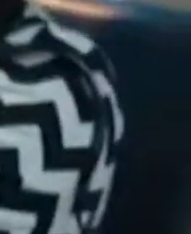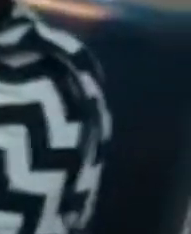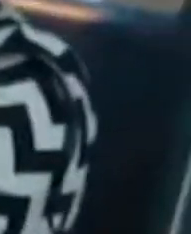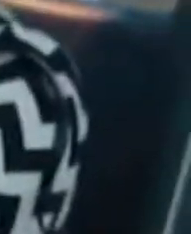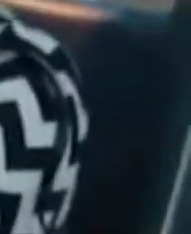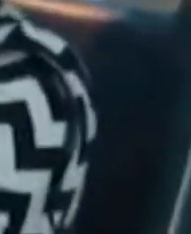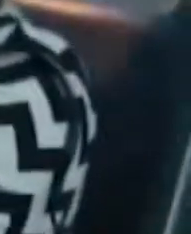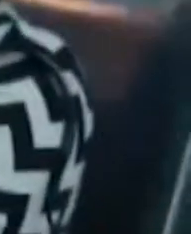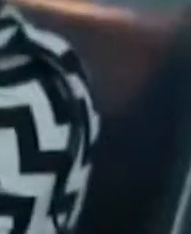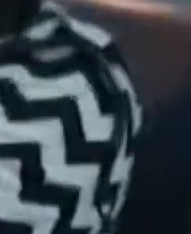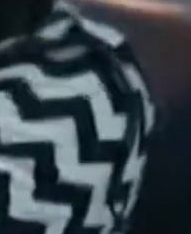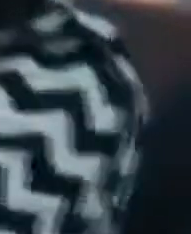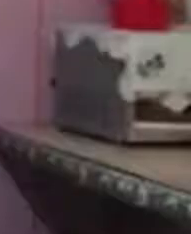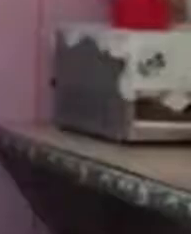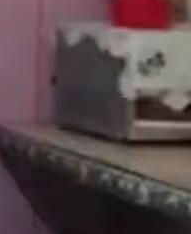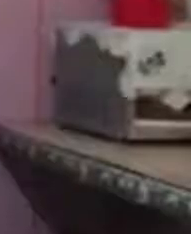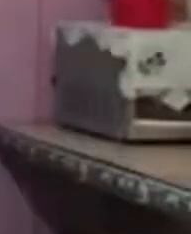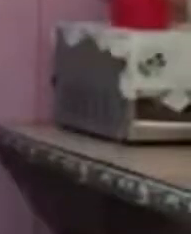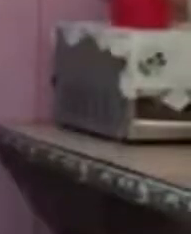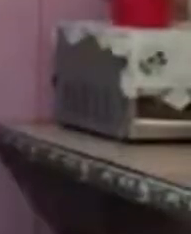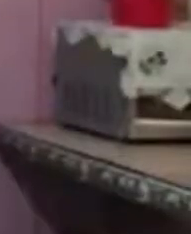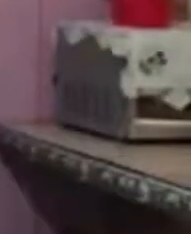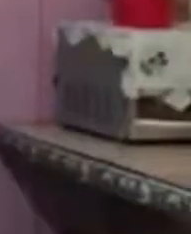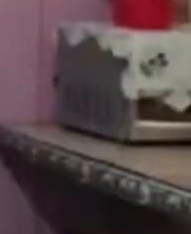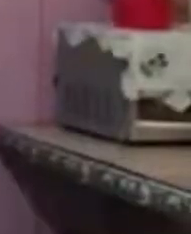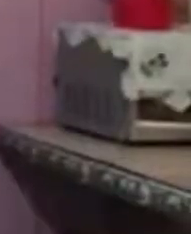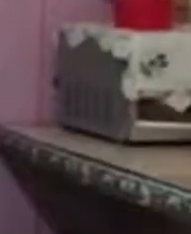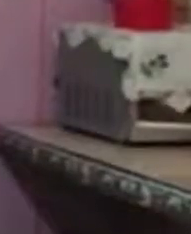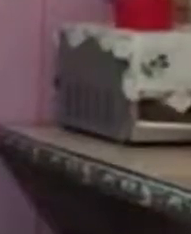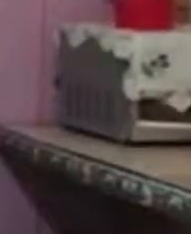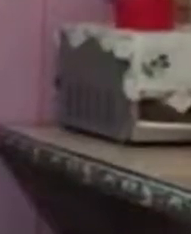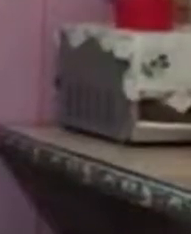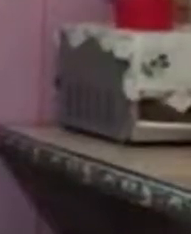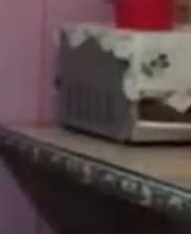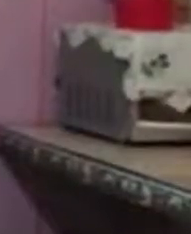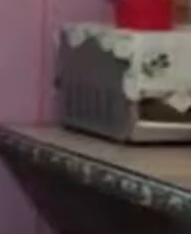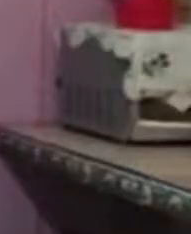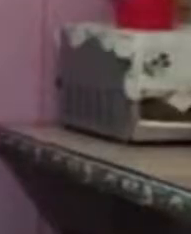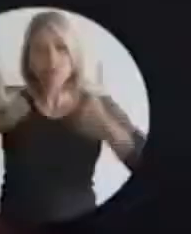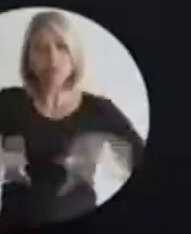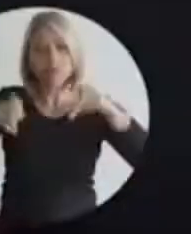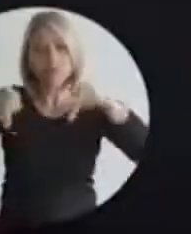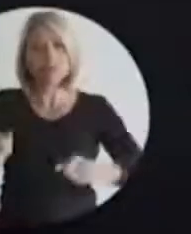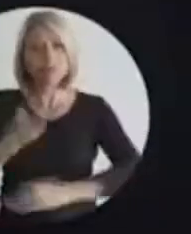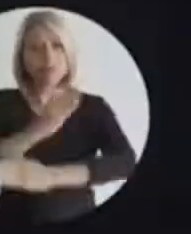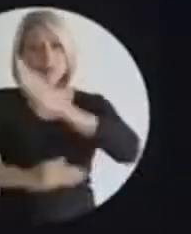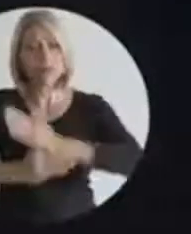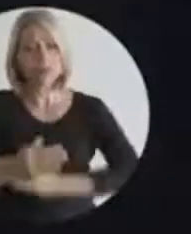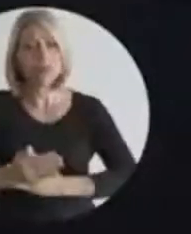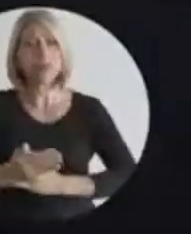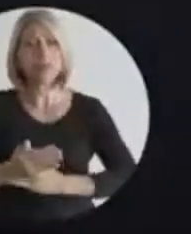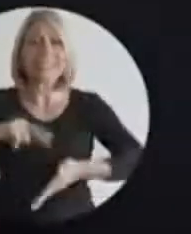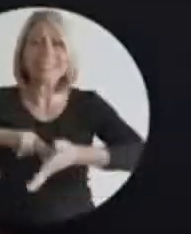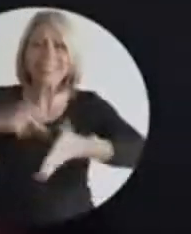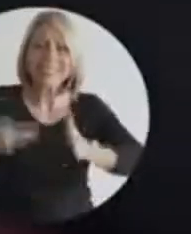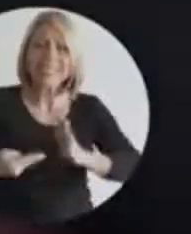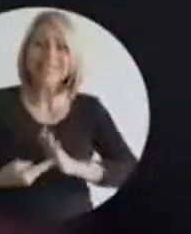mayo en nuestro espacio Documentales UNED, Yo como vos. ¿Ser una persona con